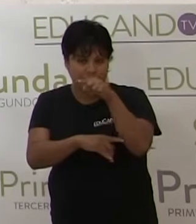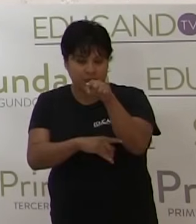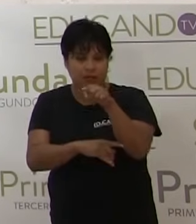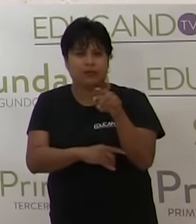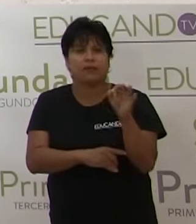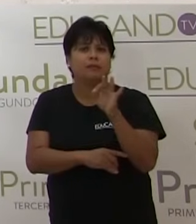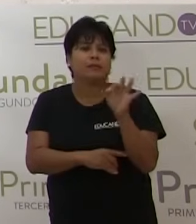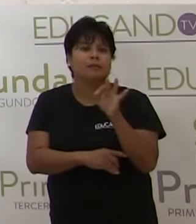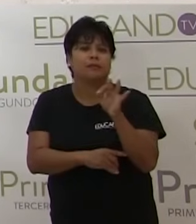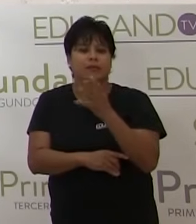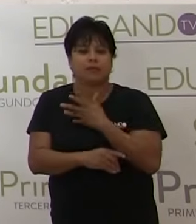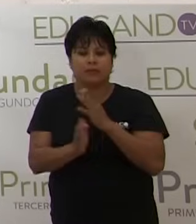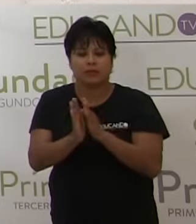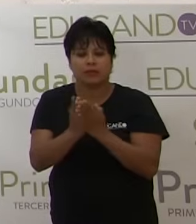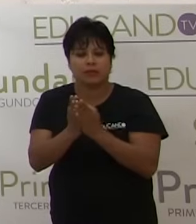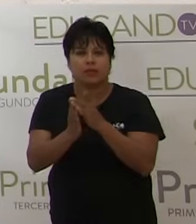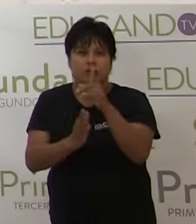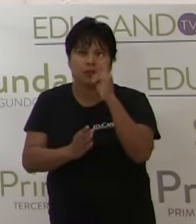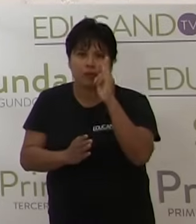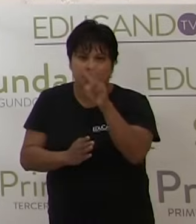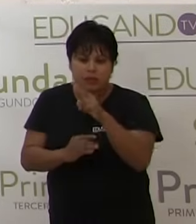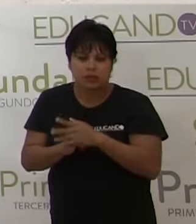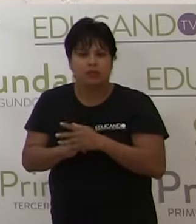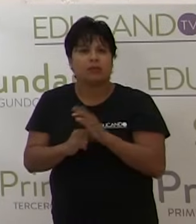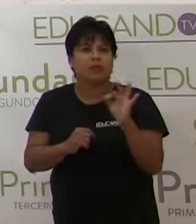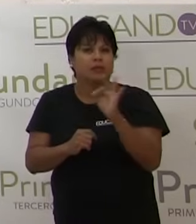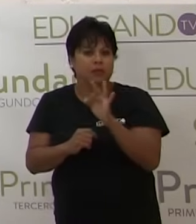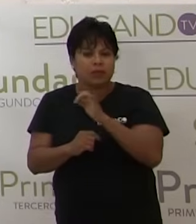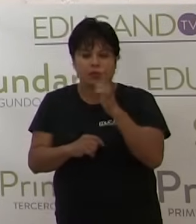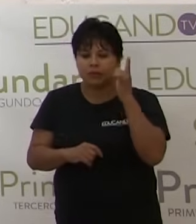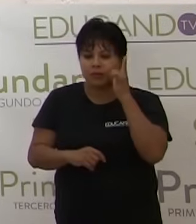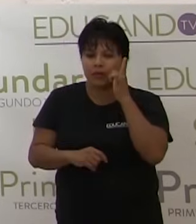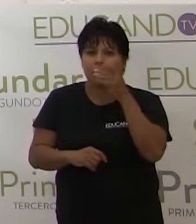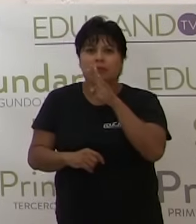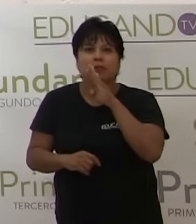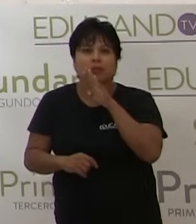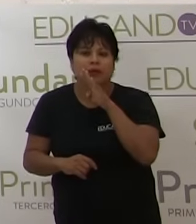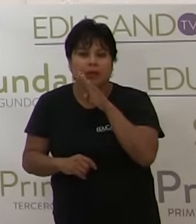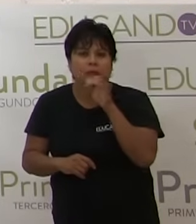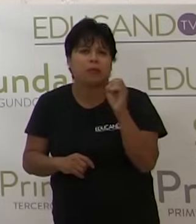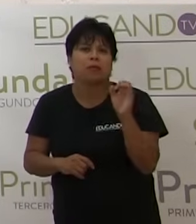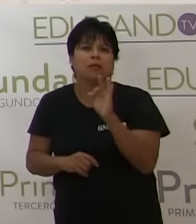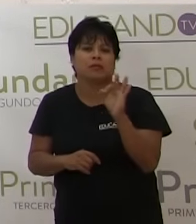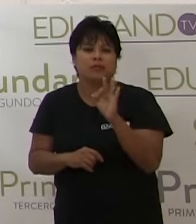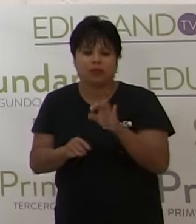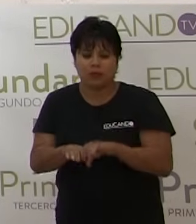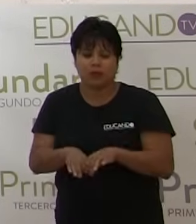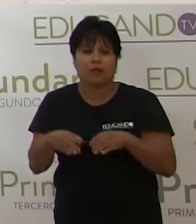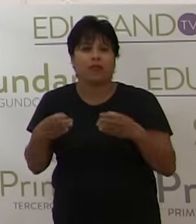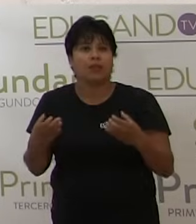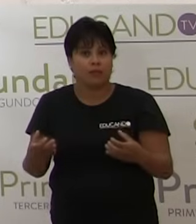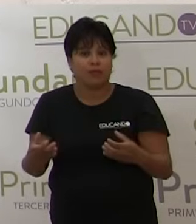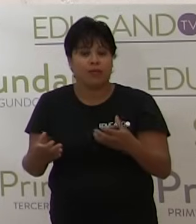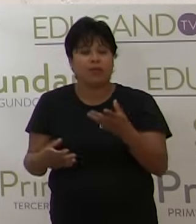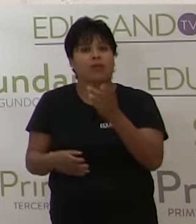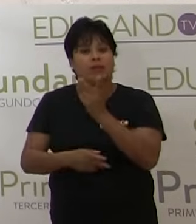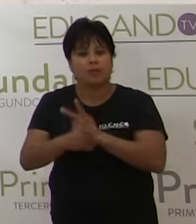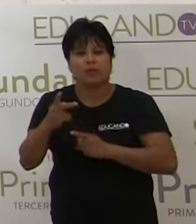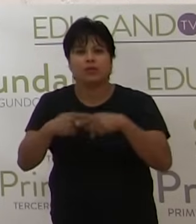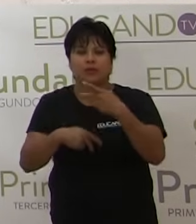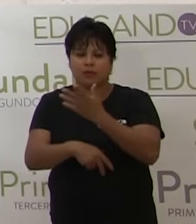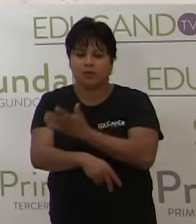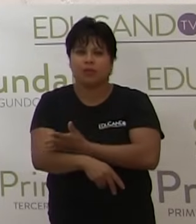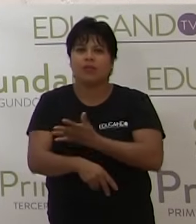vez está en un libro que tu viste tal vez está en el celular de tu mamá o tal vez está en un cuento que te prestó algún